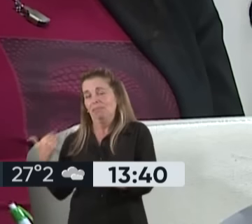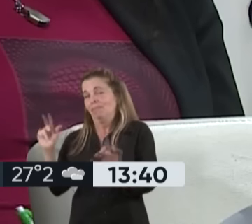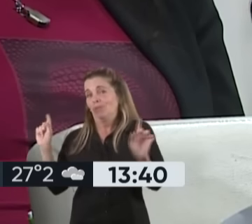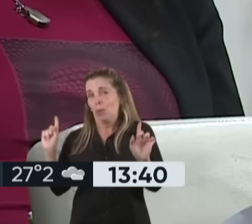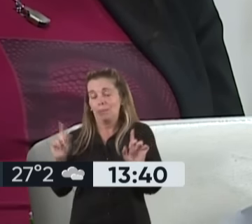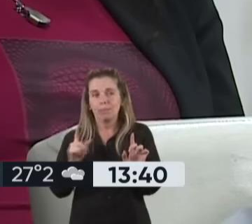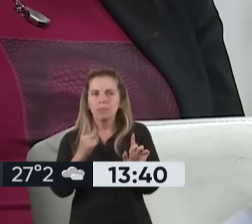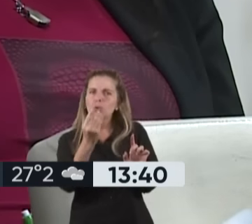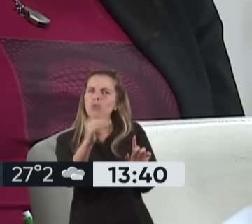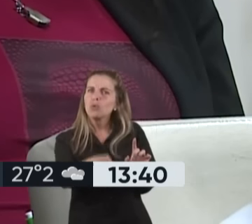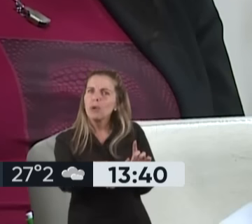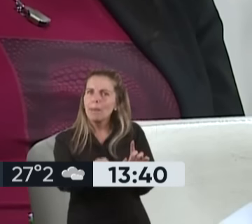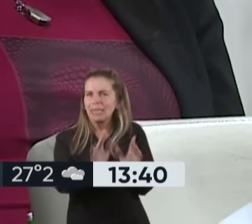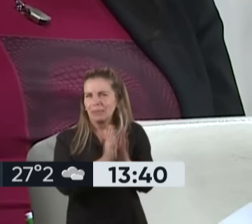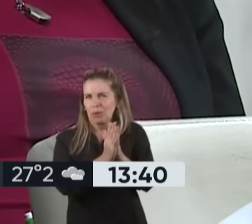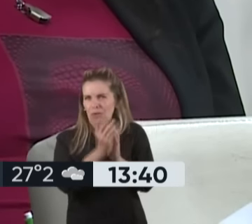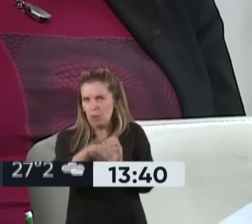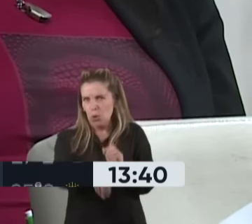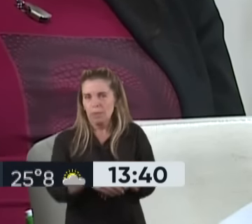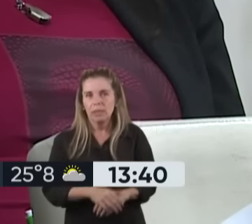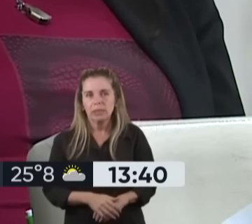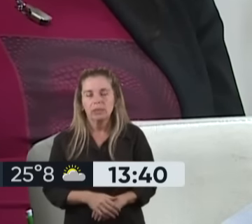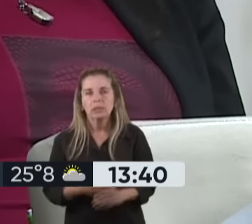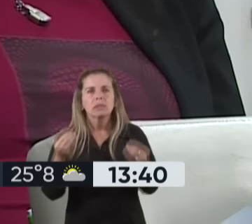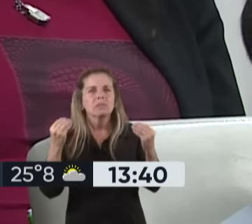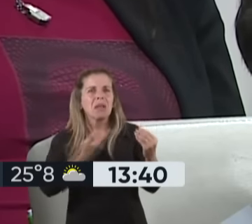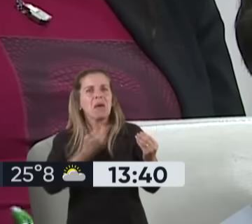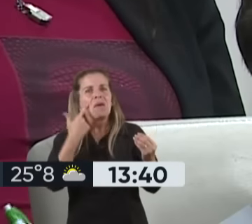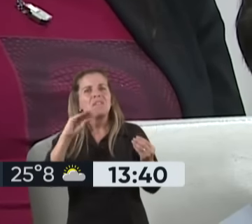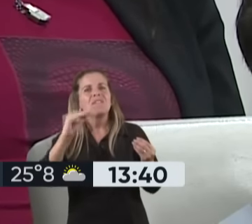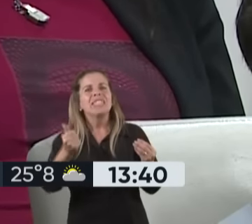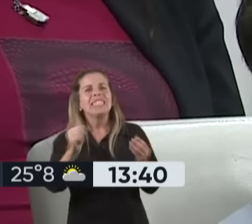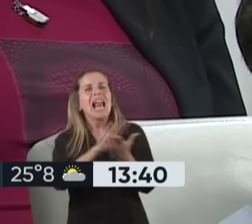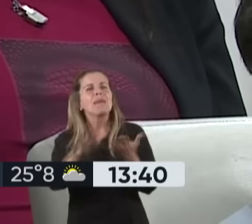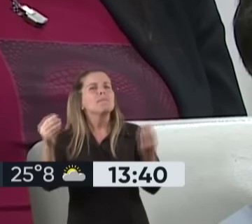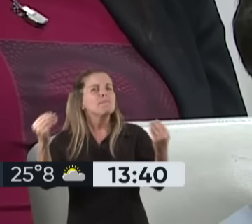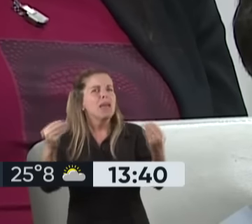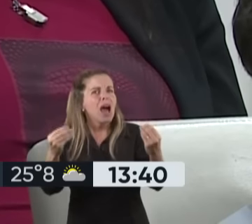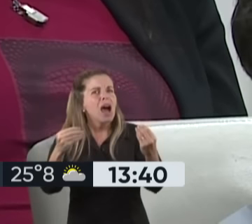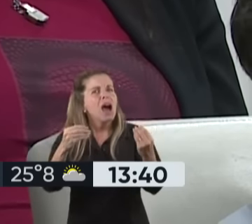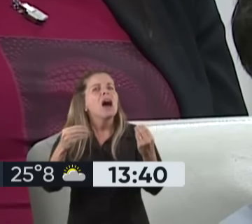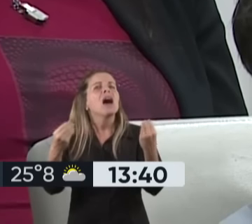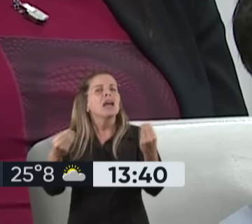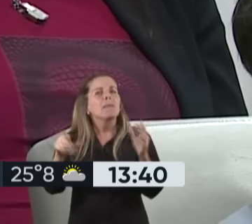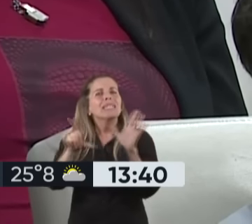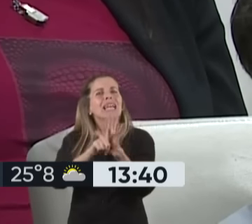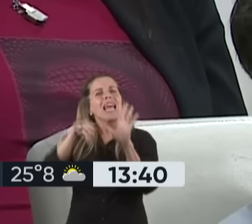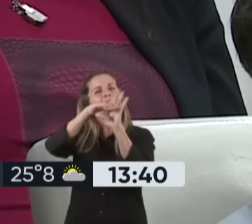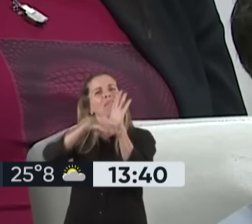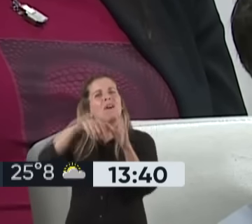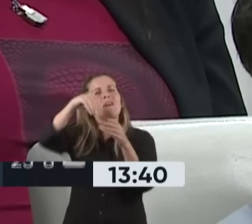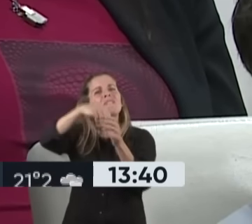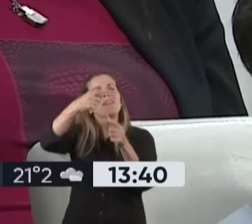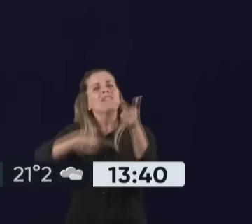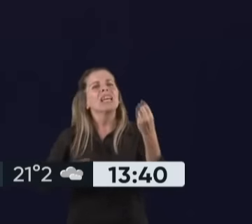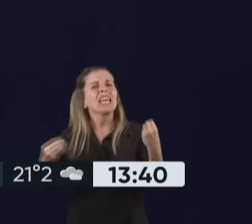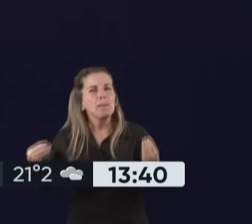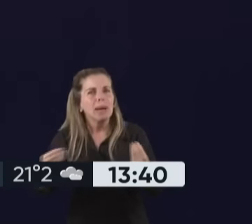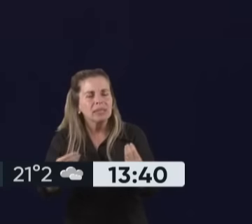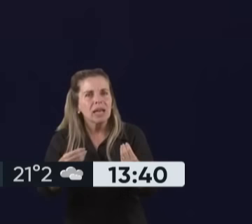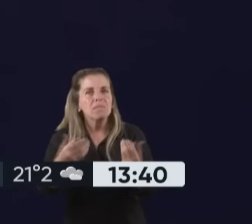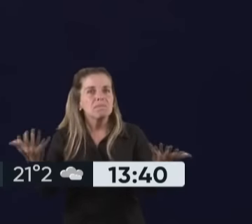Una más, permítame. ¿Ficha limpia va a estar contemplada en la reforma del Código Penal? Son dos